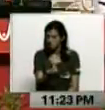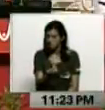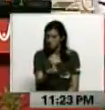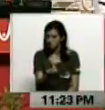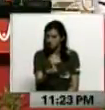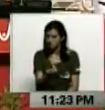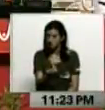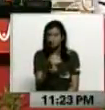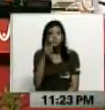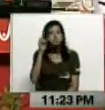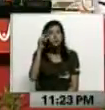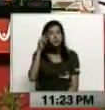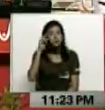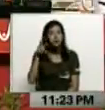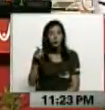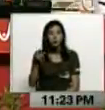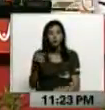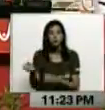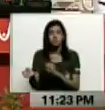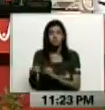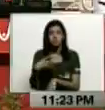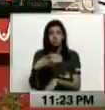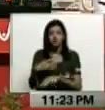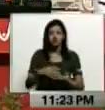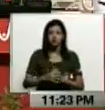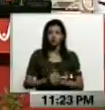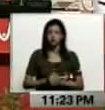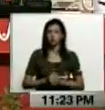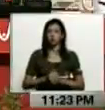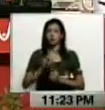en tú lo escribió el